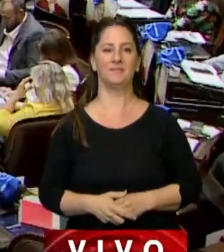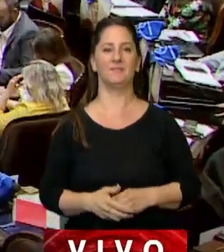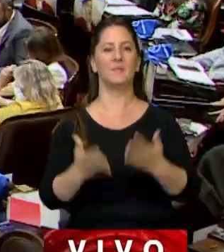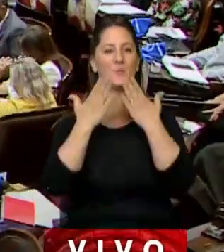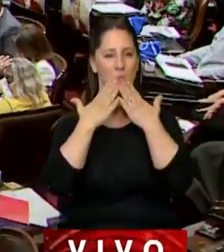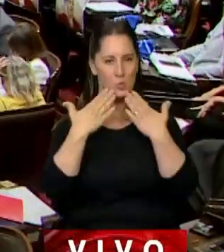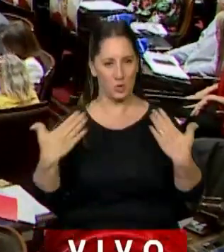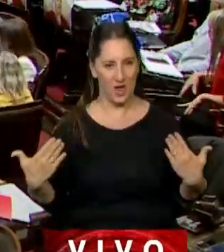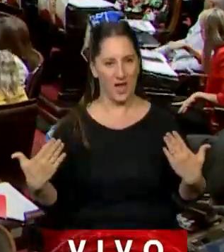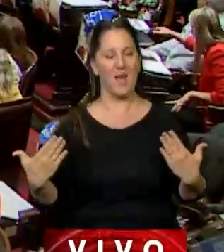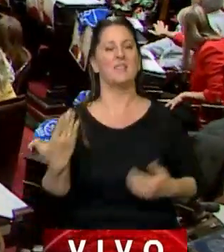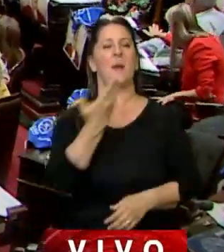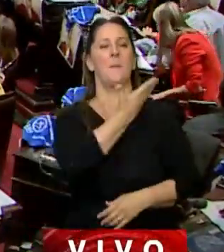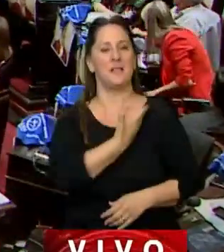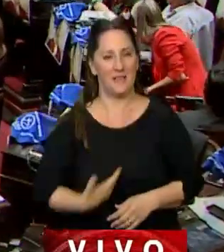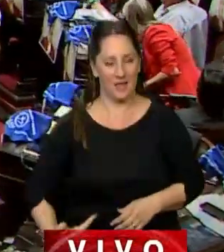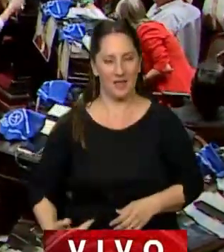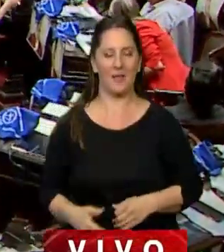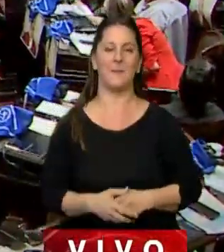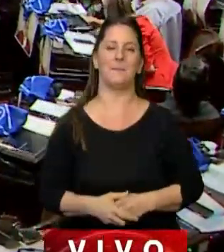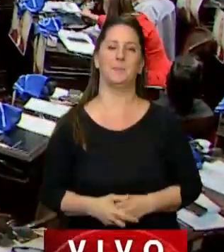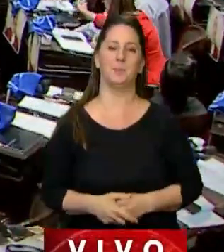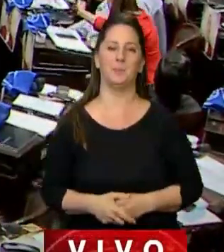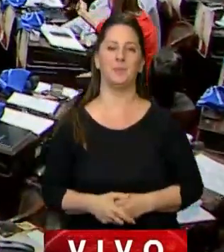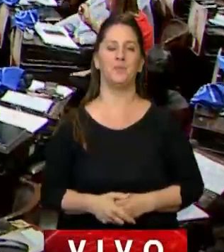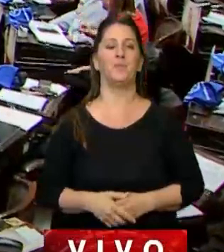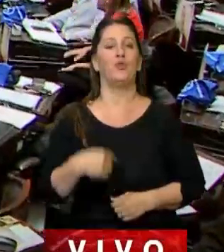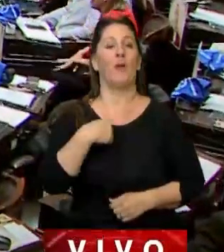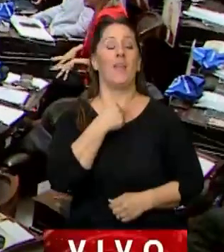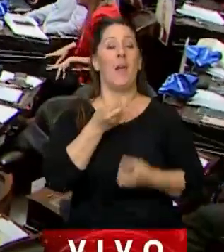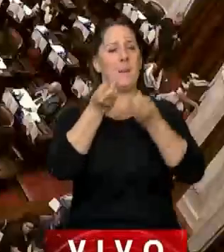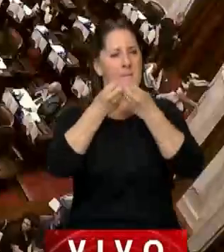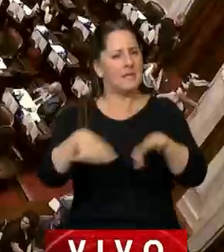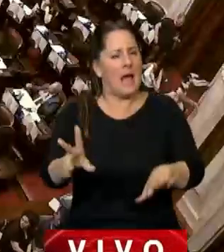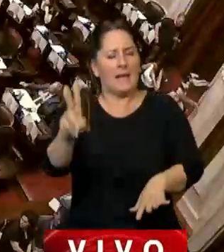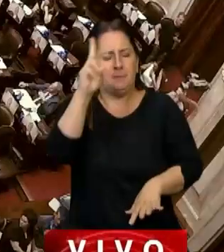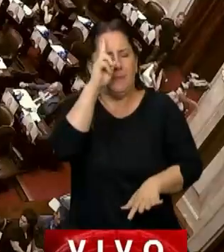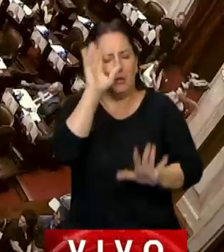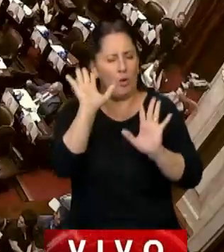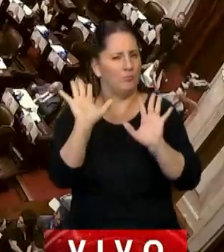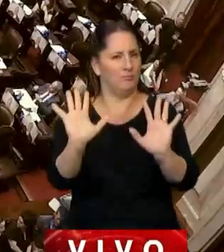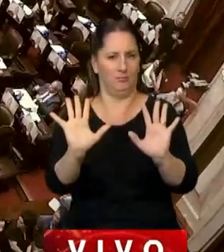Muchas gracias, señora Presidente. Quería arrancar con todo el respeto del mundo